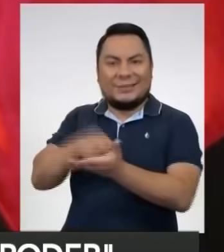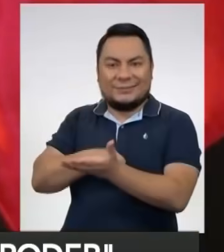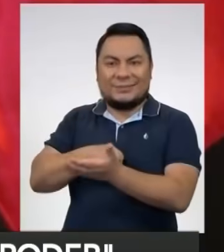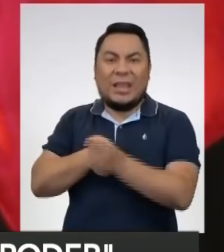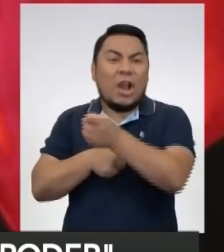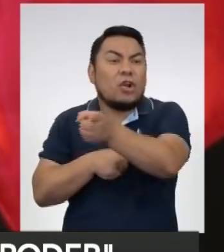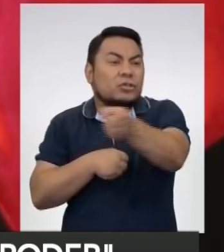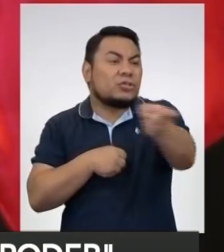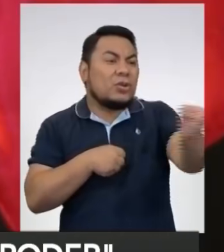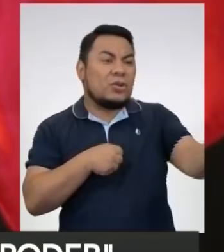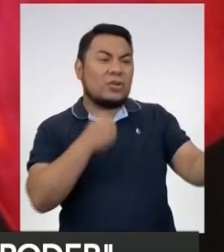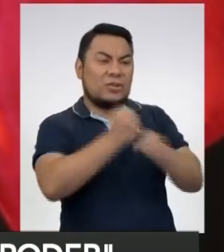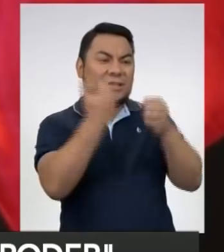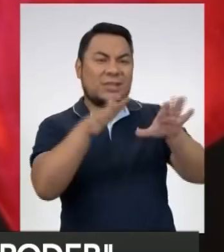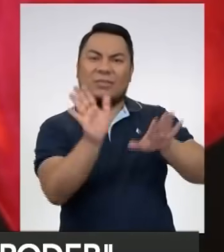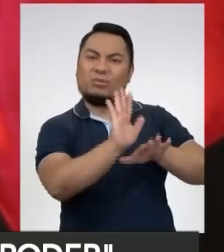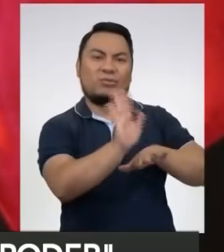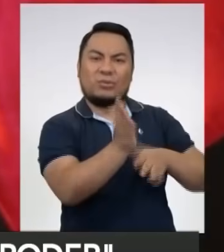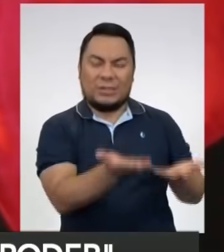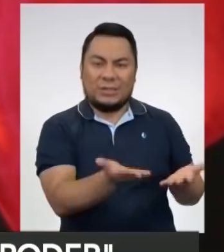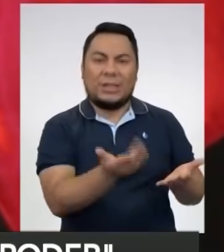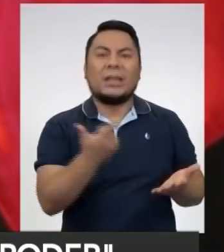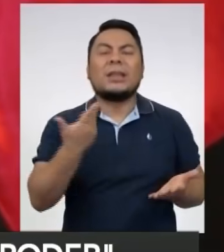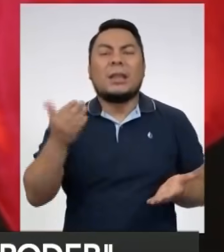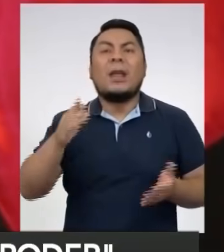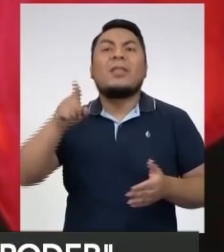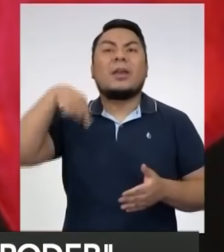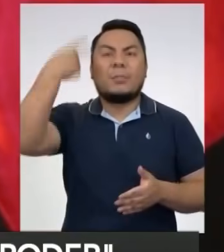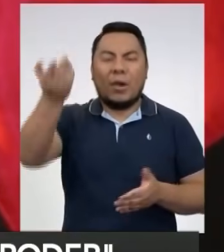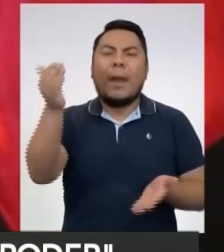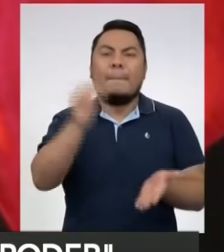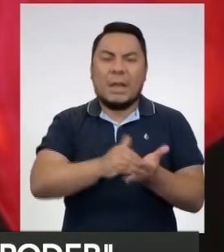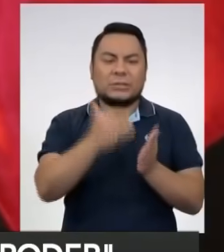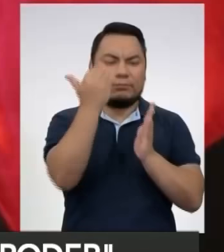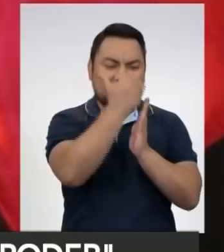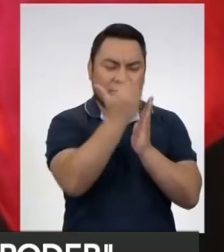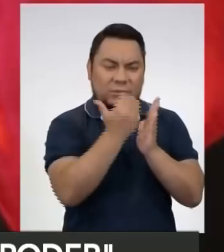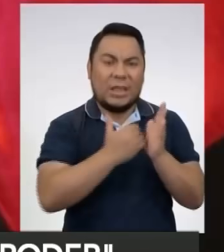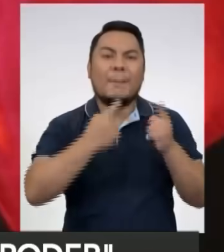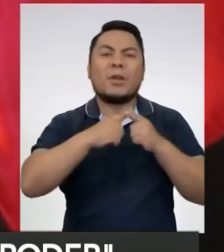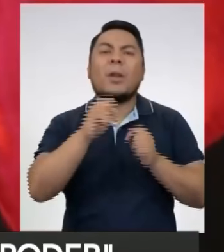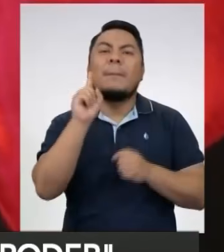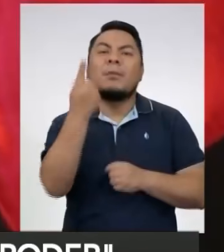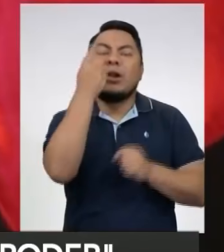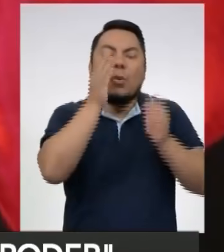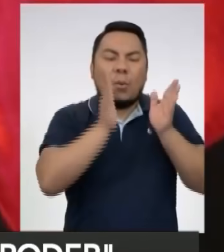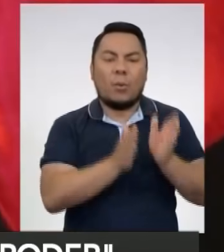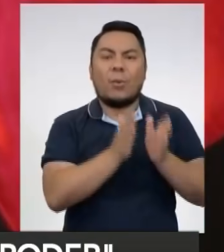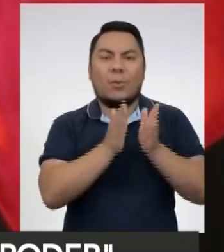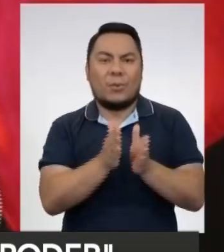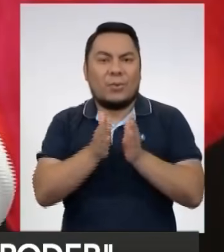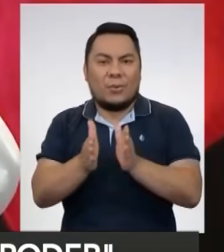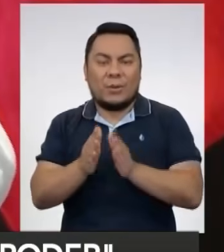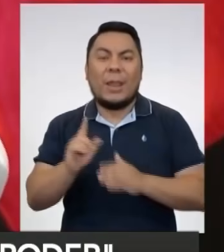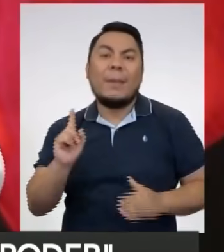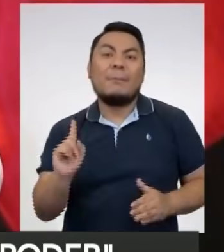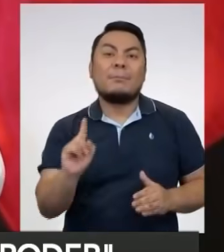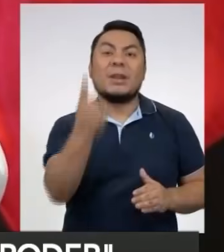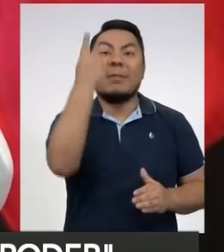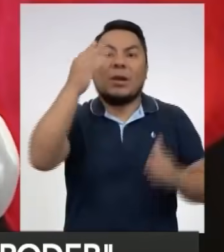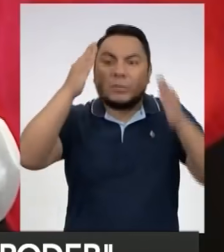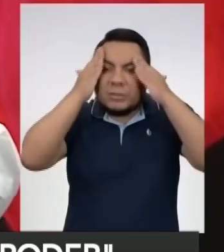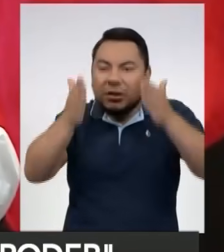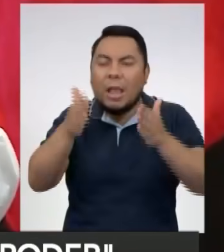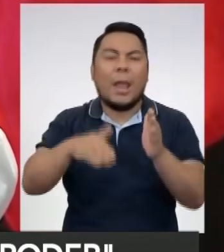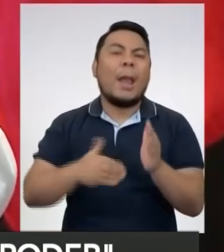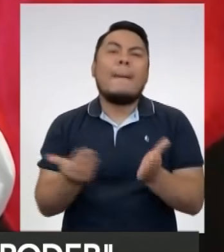si ampliamos para un poco más. Revisamos. Pero primero es orden, ¿no? Primero atendamos a los más necesitados,